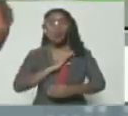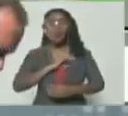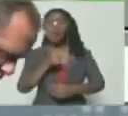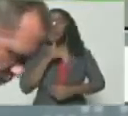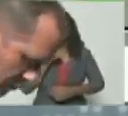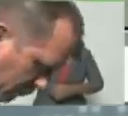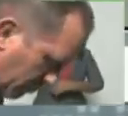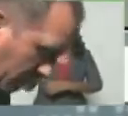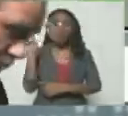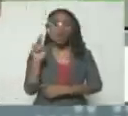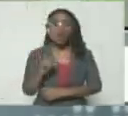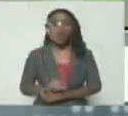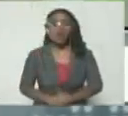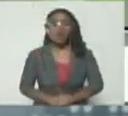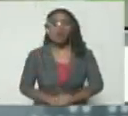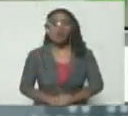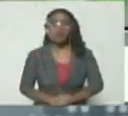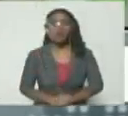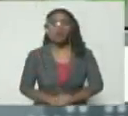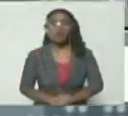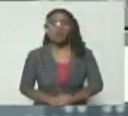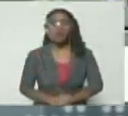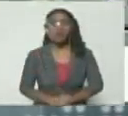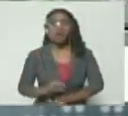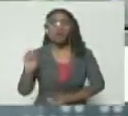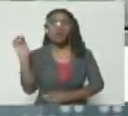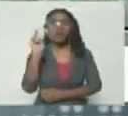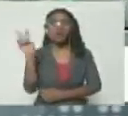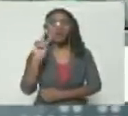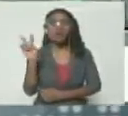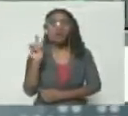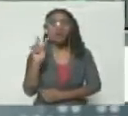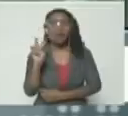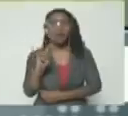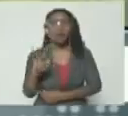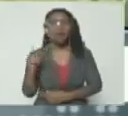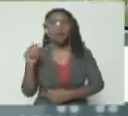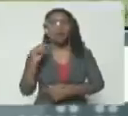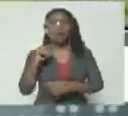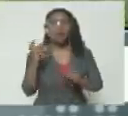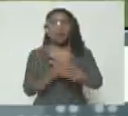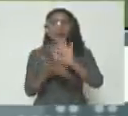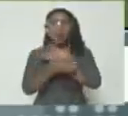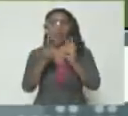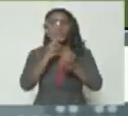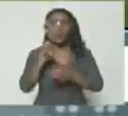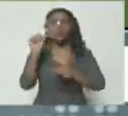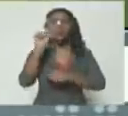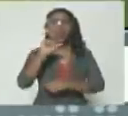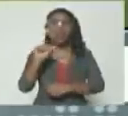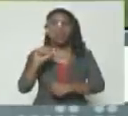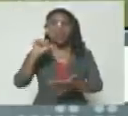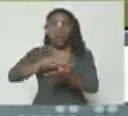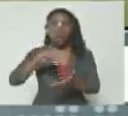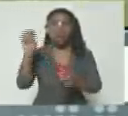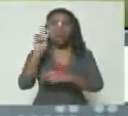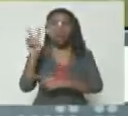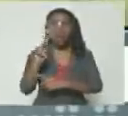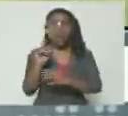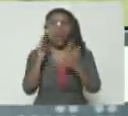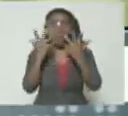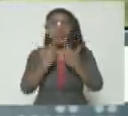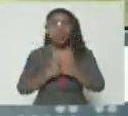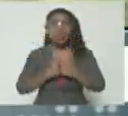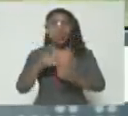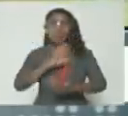oro le pertenece a los venezolanos y a las venezolanas, y en específico al Banco Central de Venezuela. ¿Quién lo administra? Son las reservas